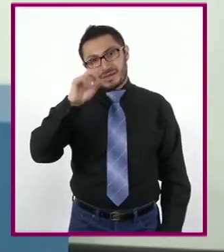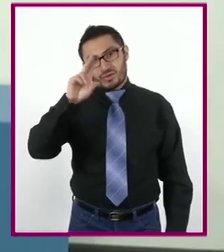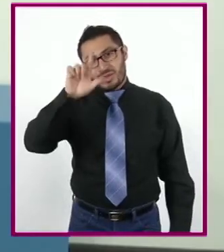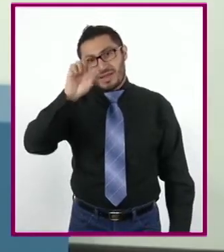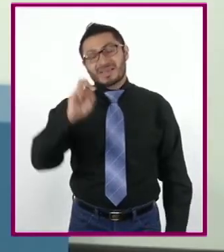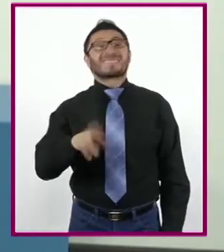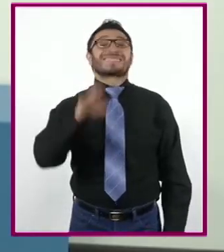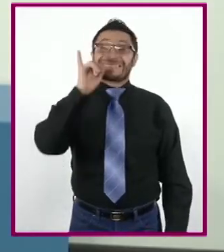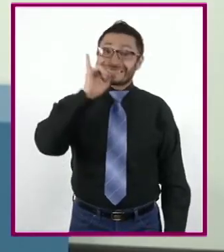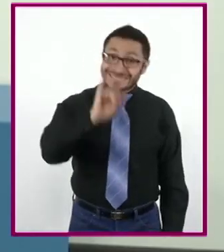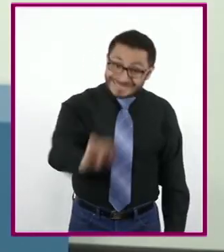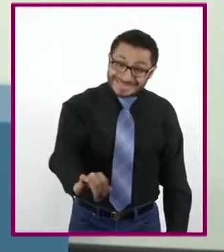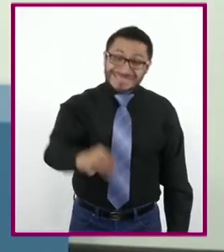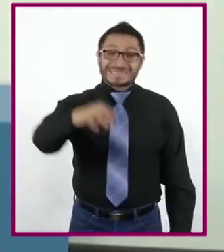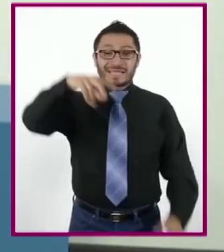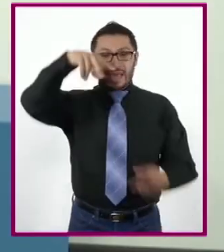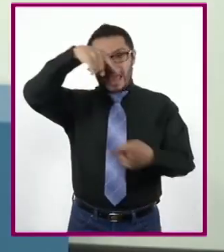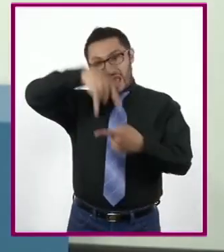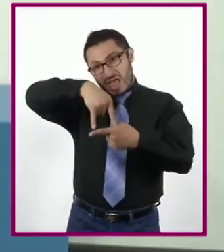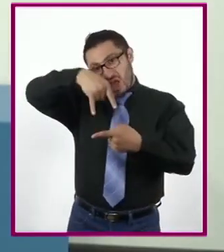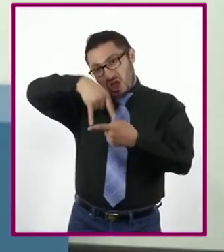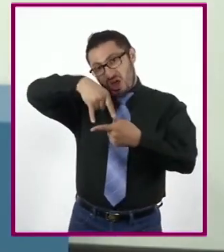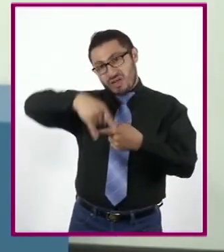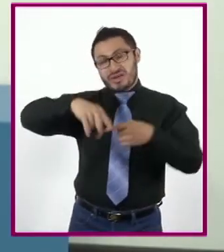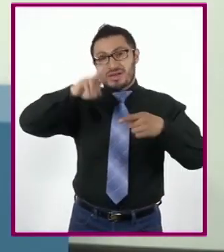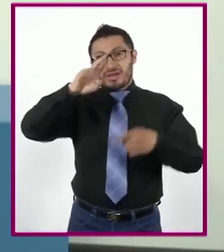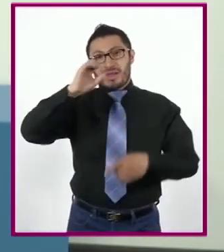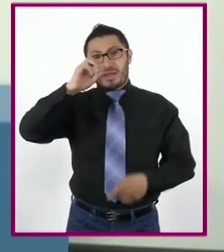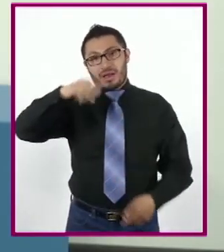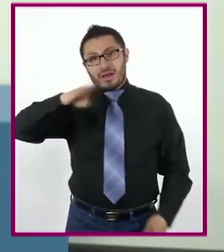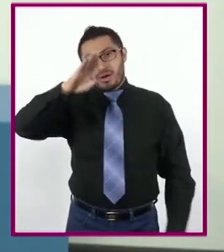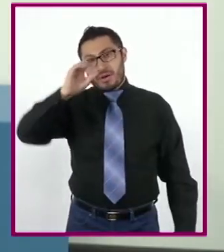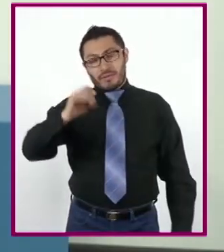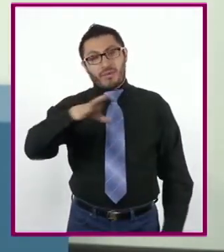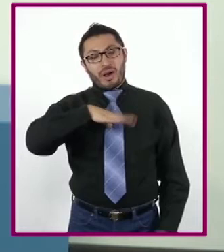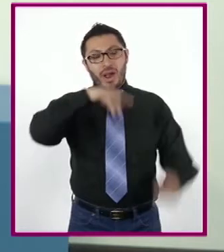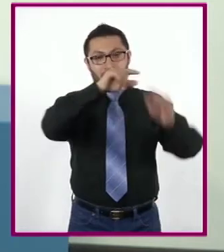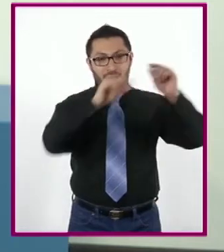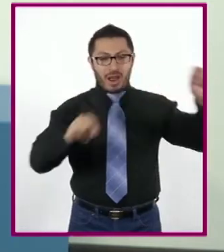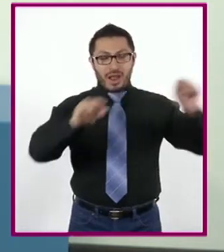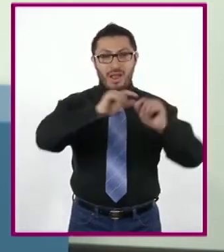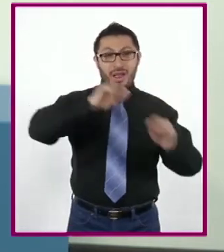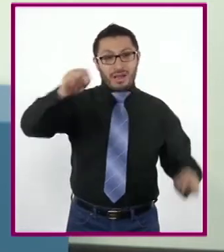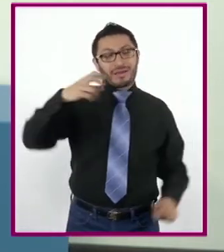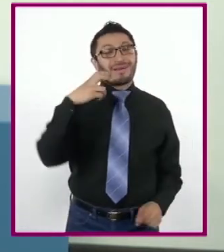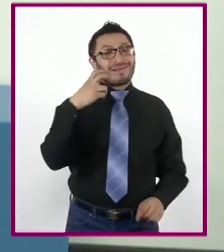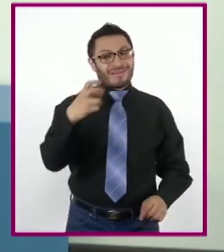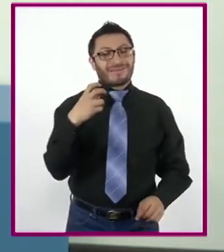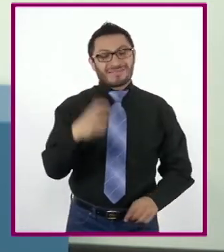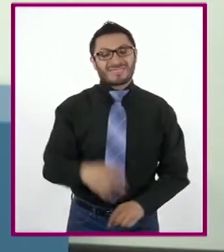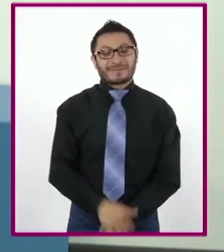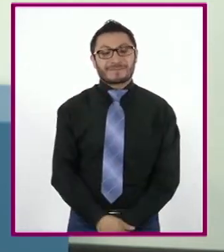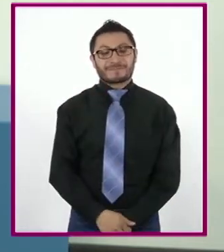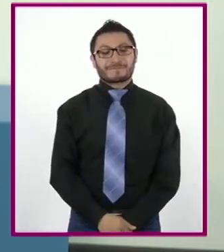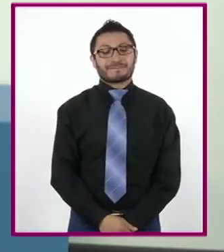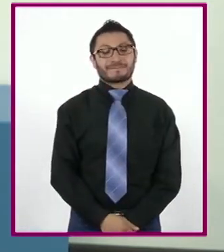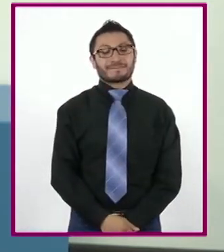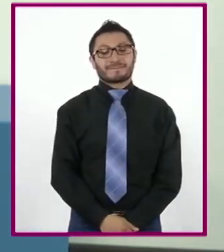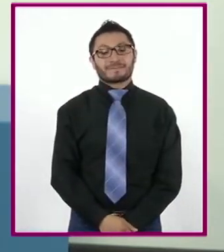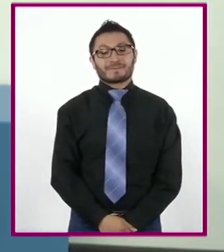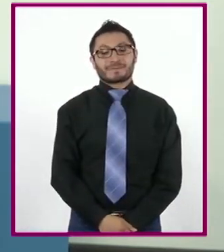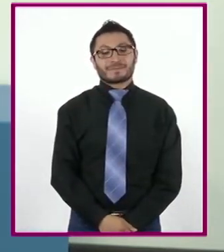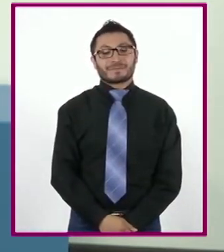Así es, en el cuadrado y el rombo las diagonales son perpendiculares.